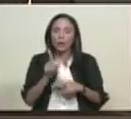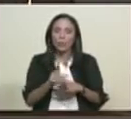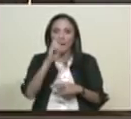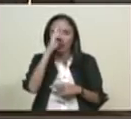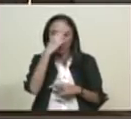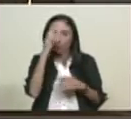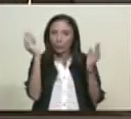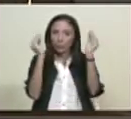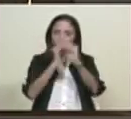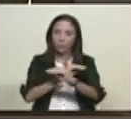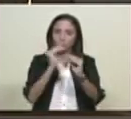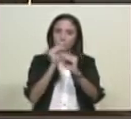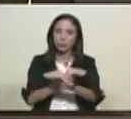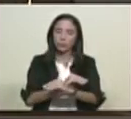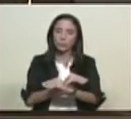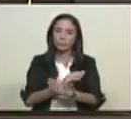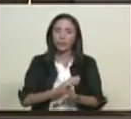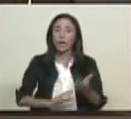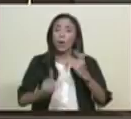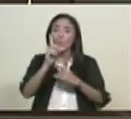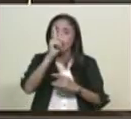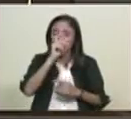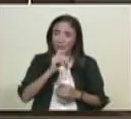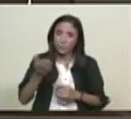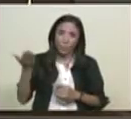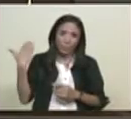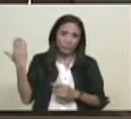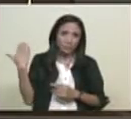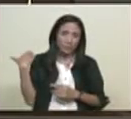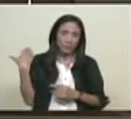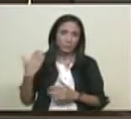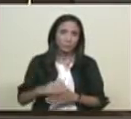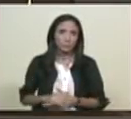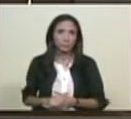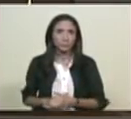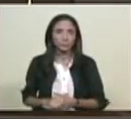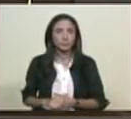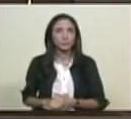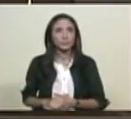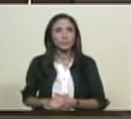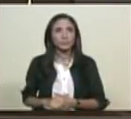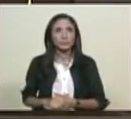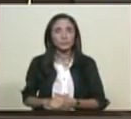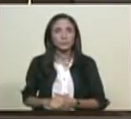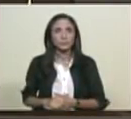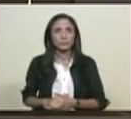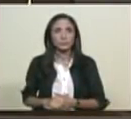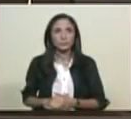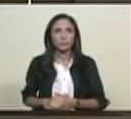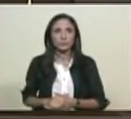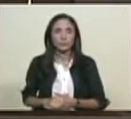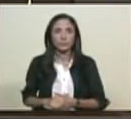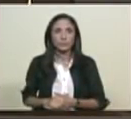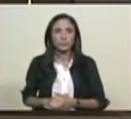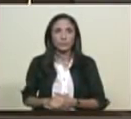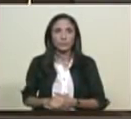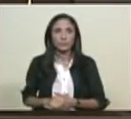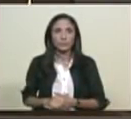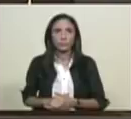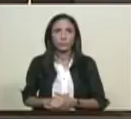tiempo presente hace un año nos ponía sobre el camino.